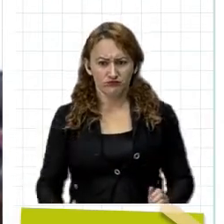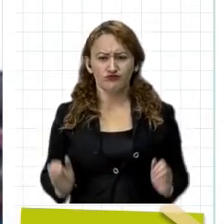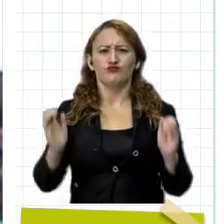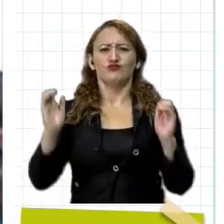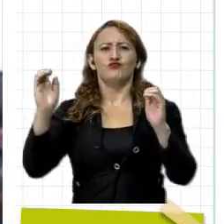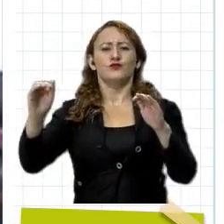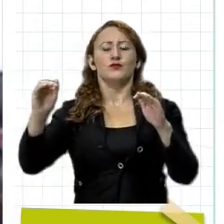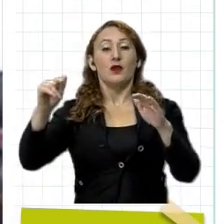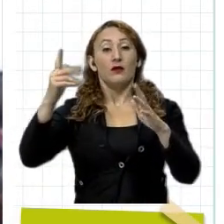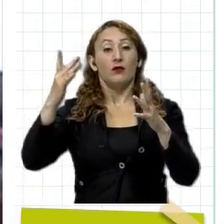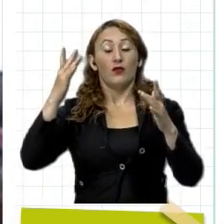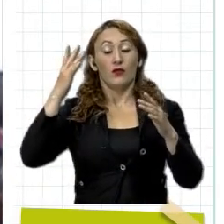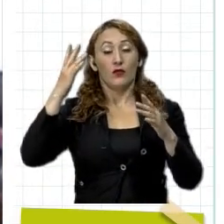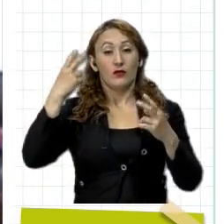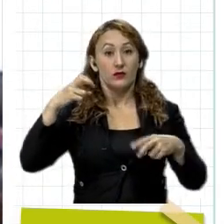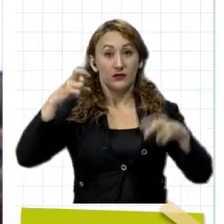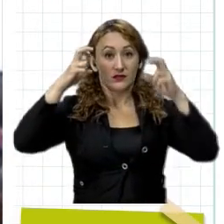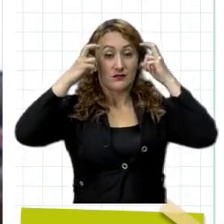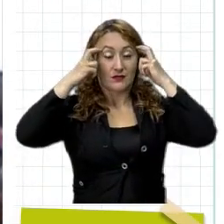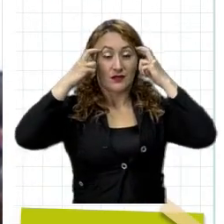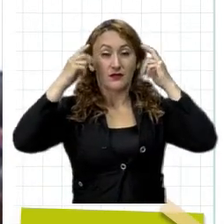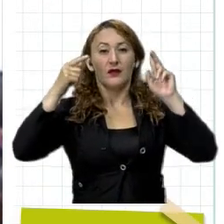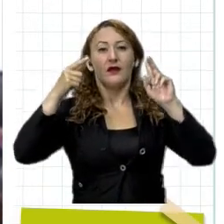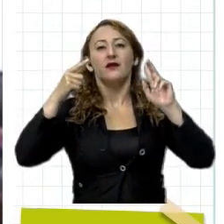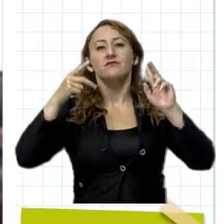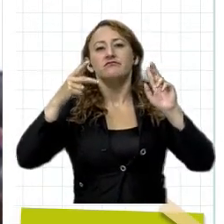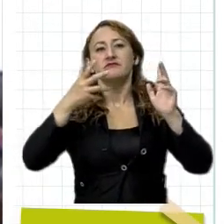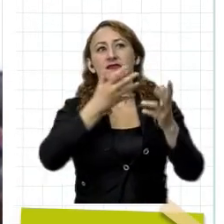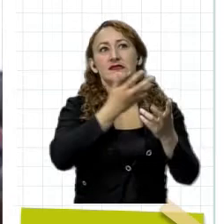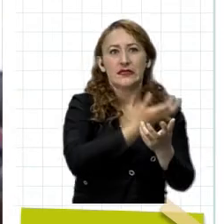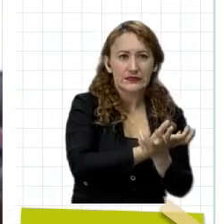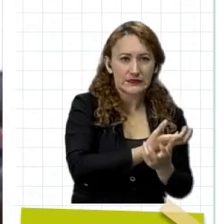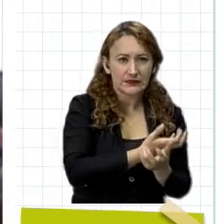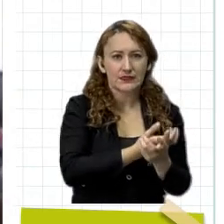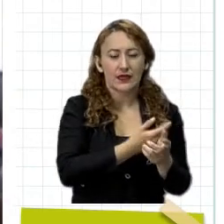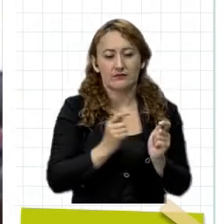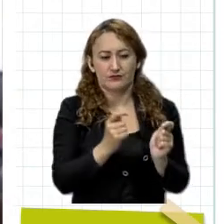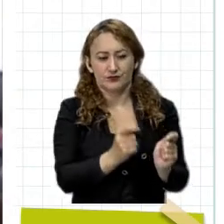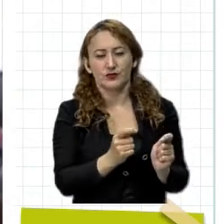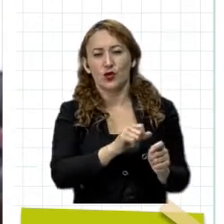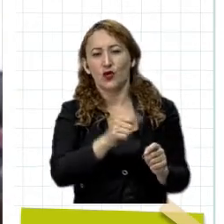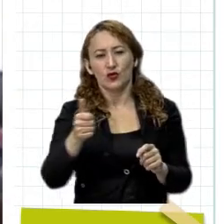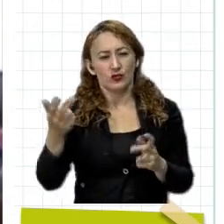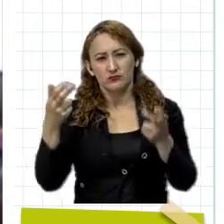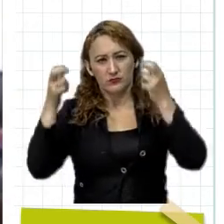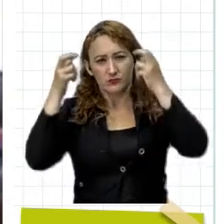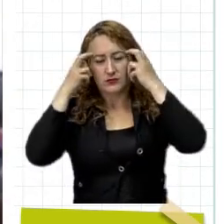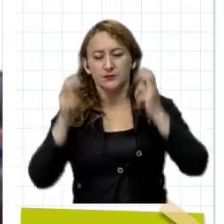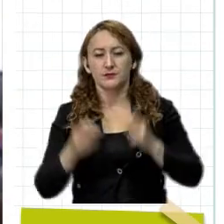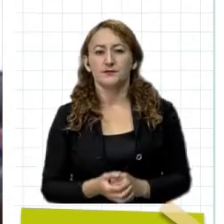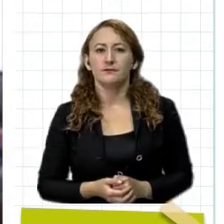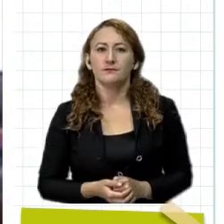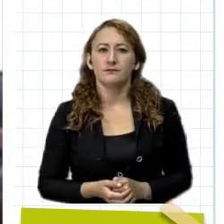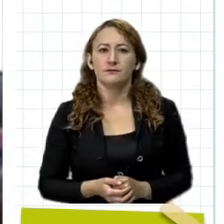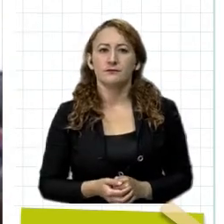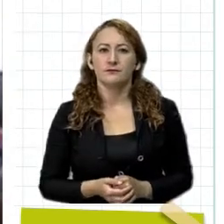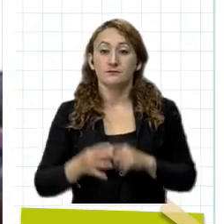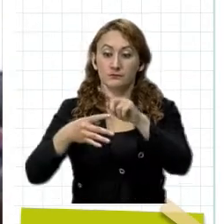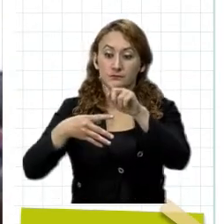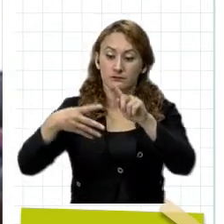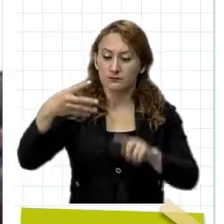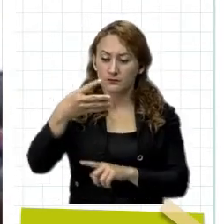que produce esa sociedad, que llamamos ciencia, sobre todo otro saber. En el marco de esa visión del